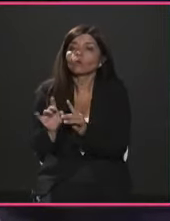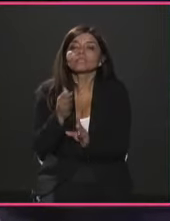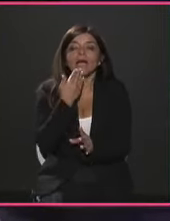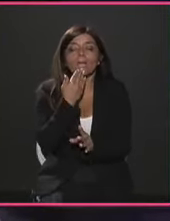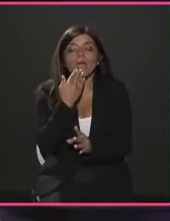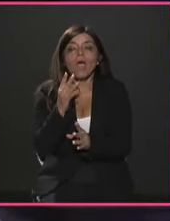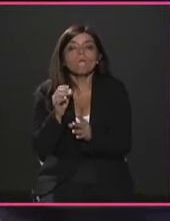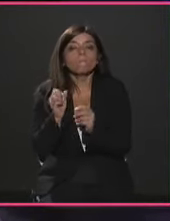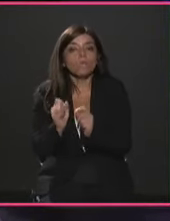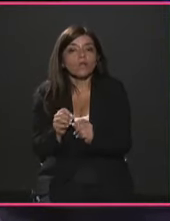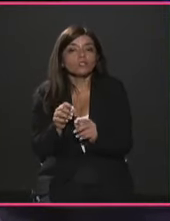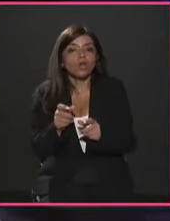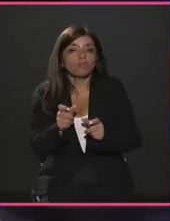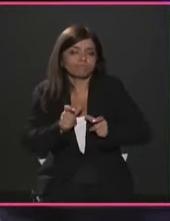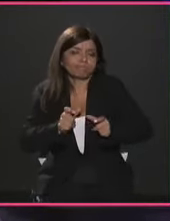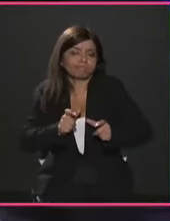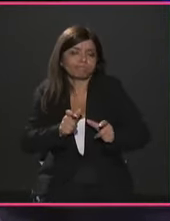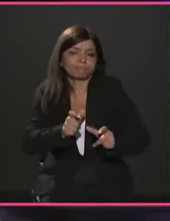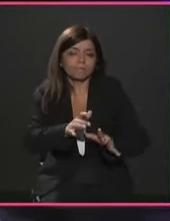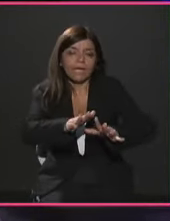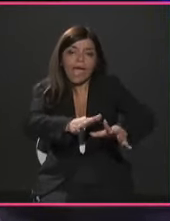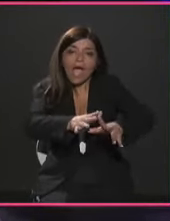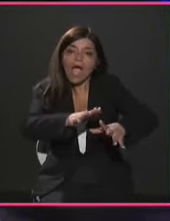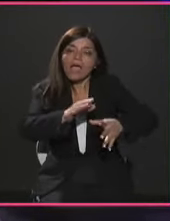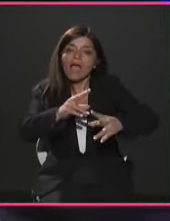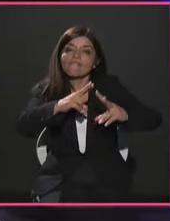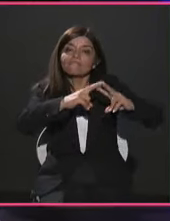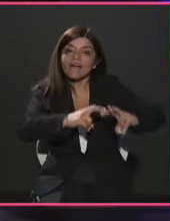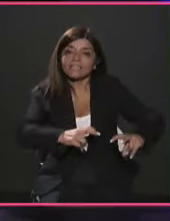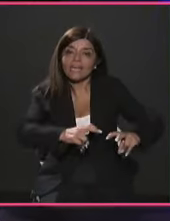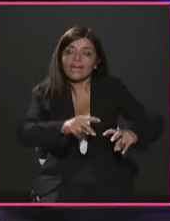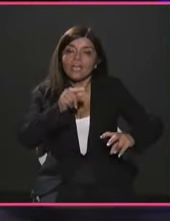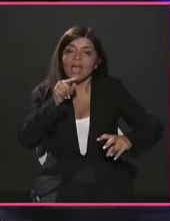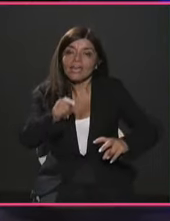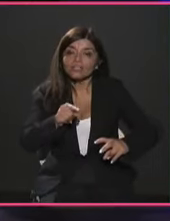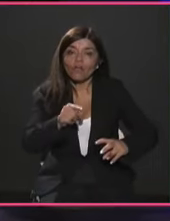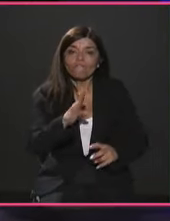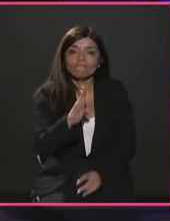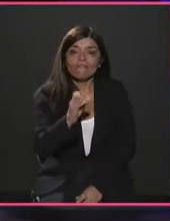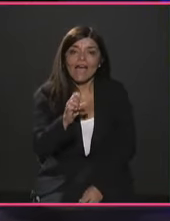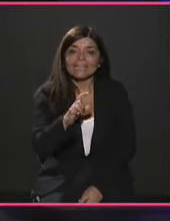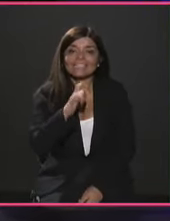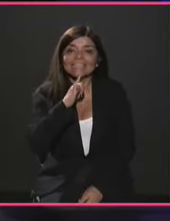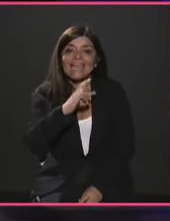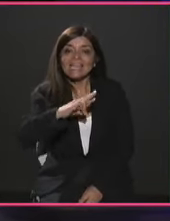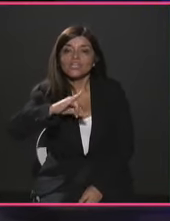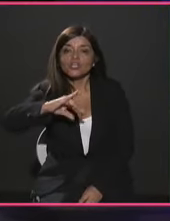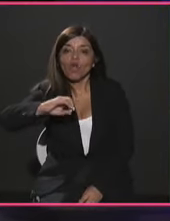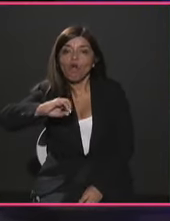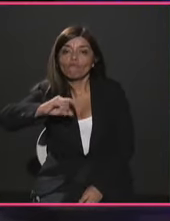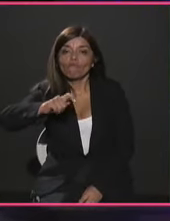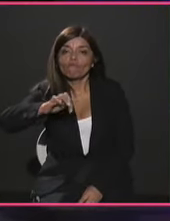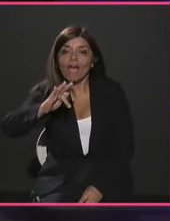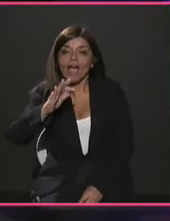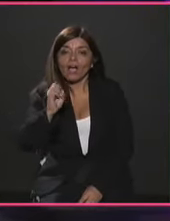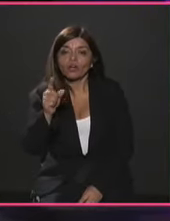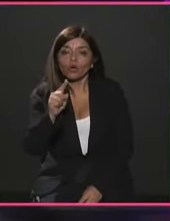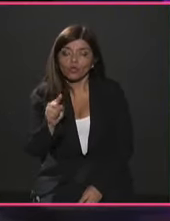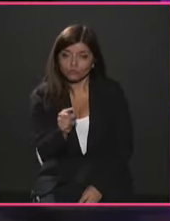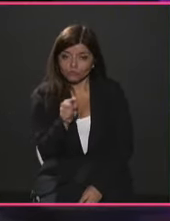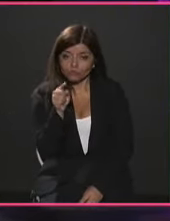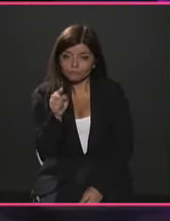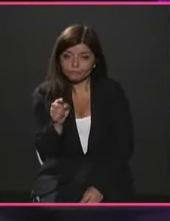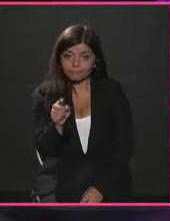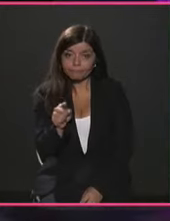de viruses que atacan bacterias estos son los bacteriófagos a veces fagos para